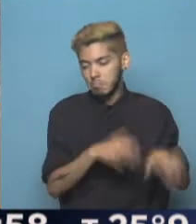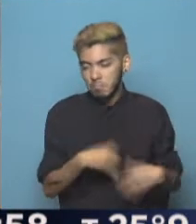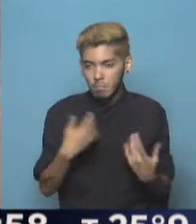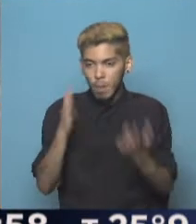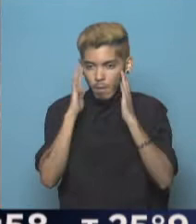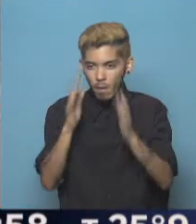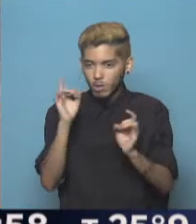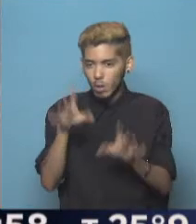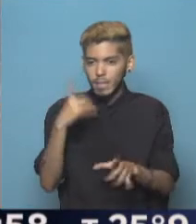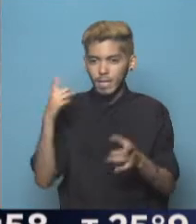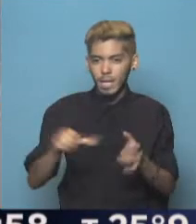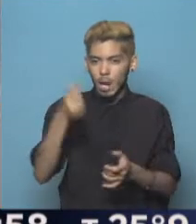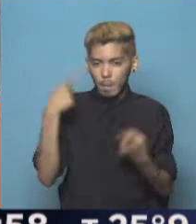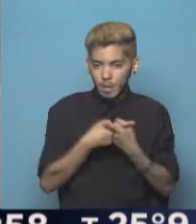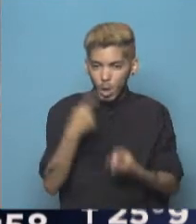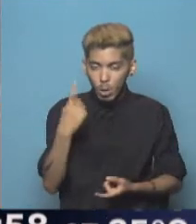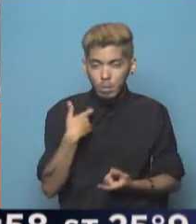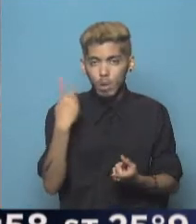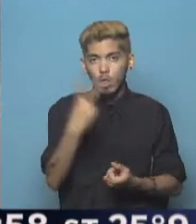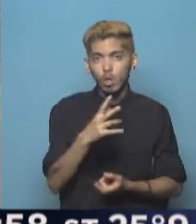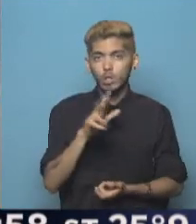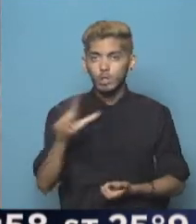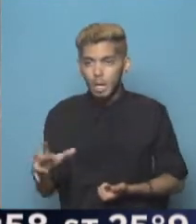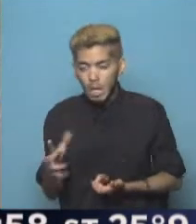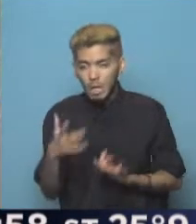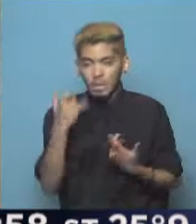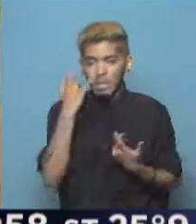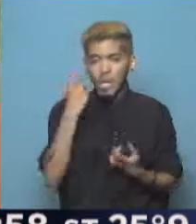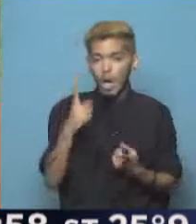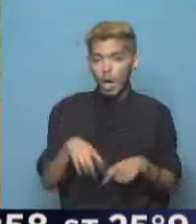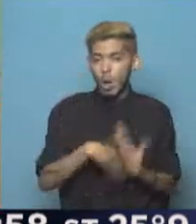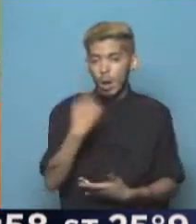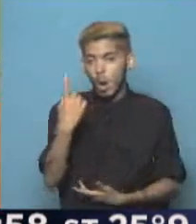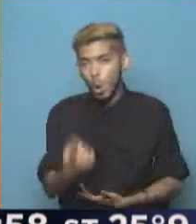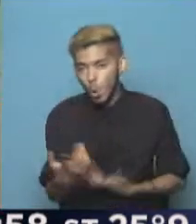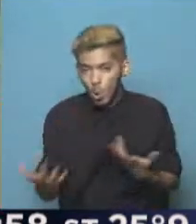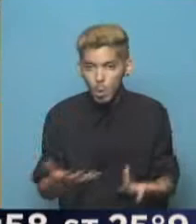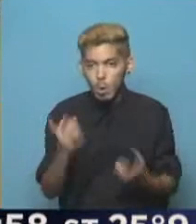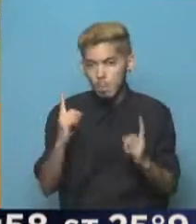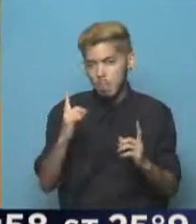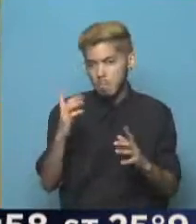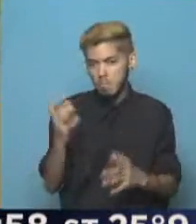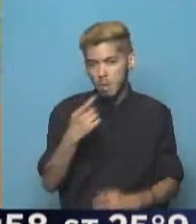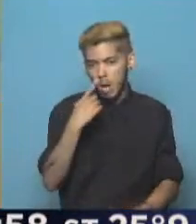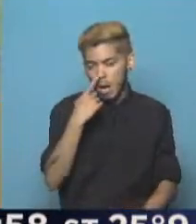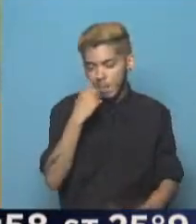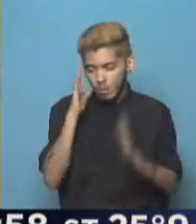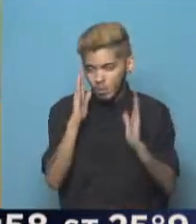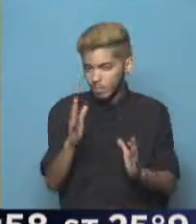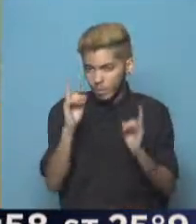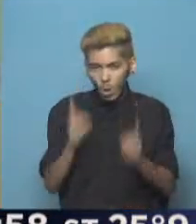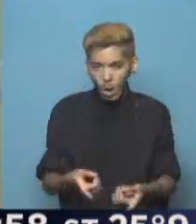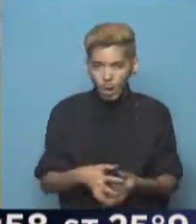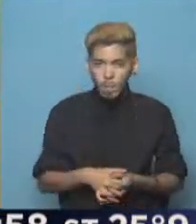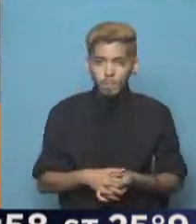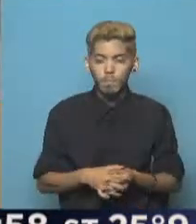algo habitual en cuales jugamos 2 o 3 y vamos a jugar 1, que le vamos a dar la misma importancia. Y nada, disfrutarlo. Bueno, la baja de